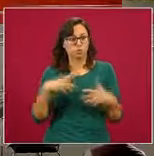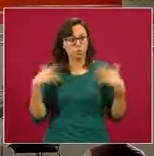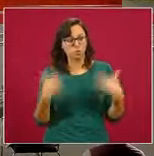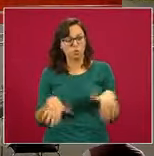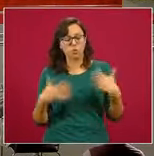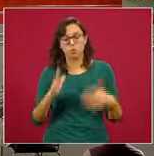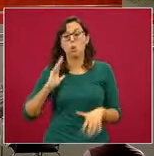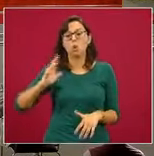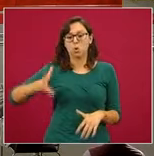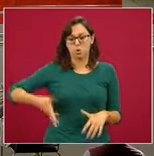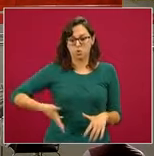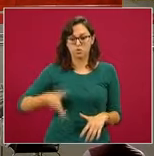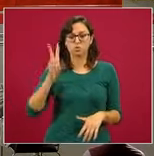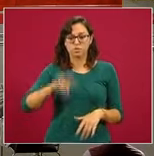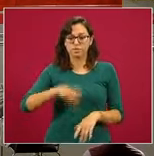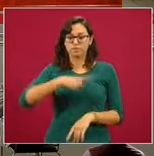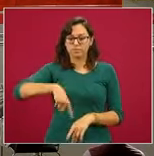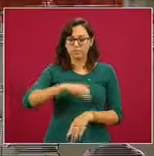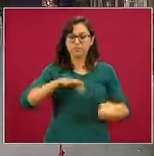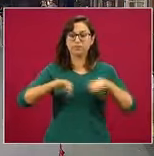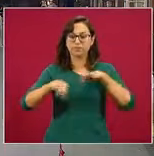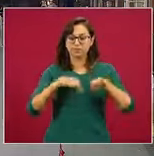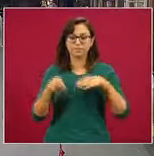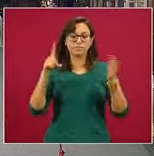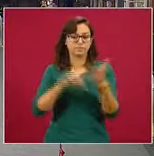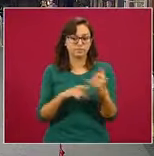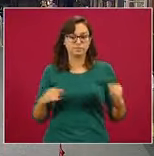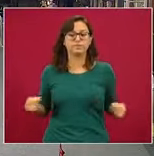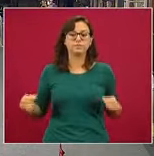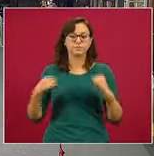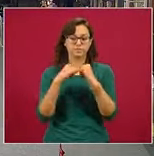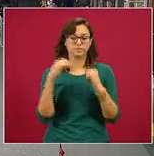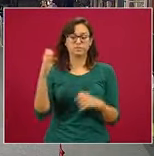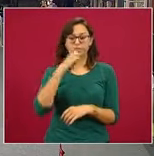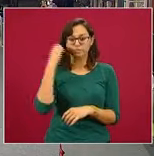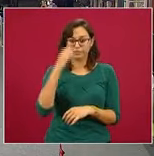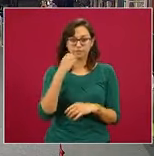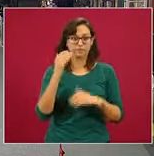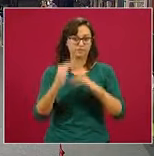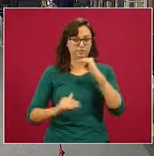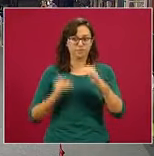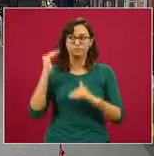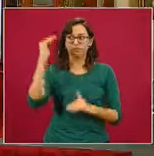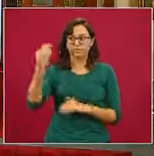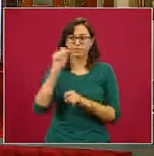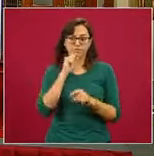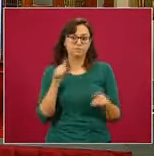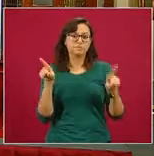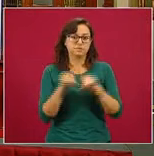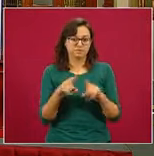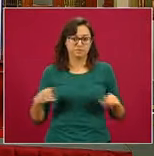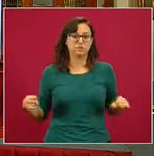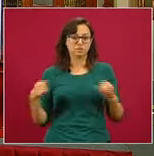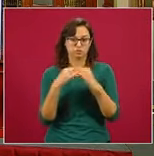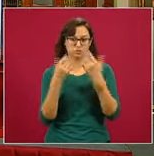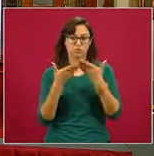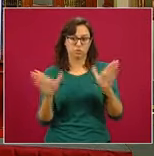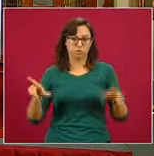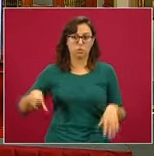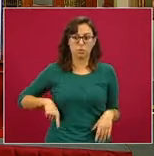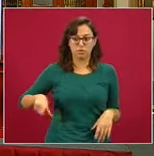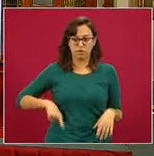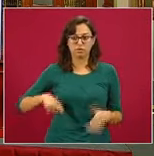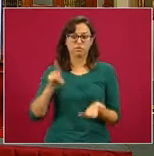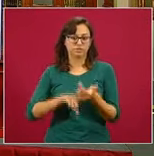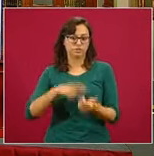trabaja en las instituciones académicas y de investigación públicas y también en nuestras instituciones de